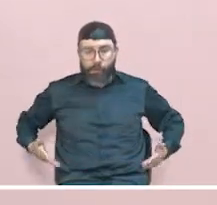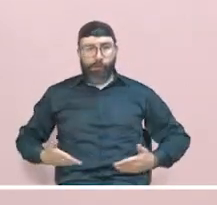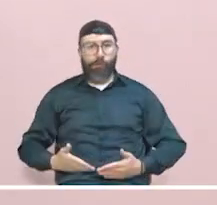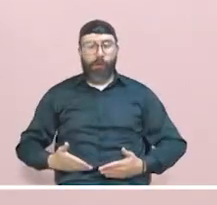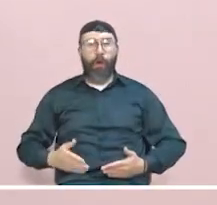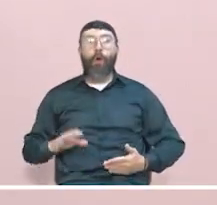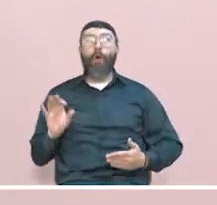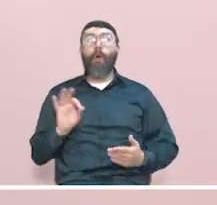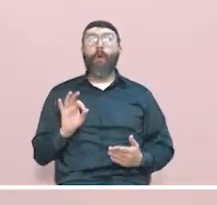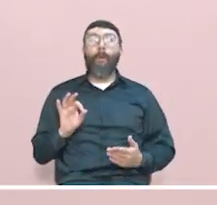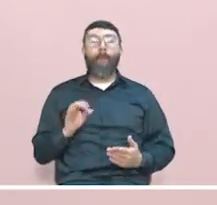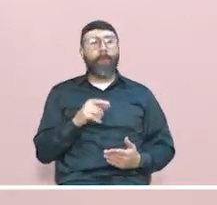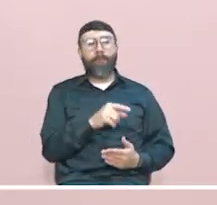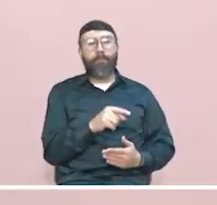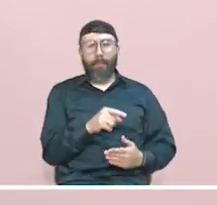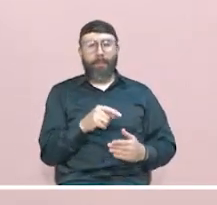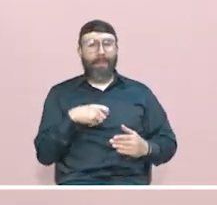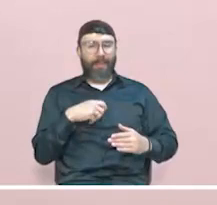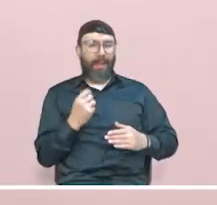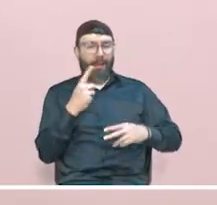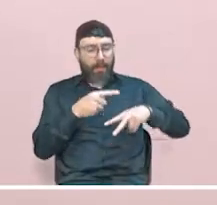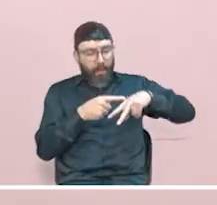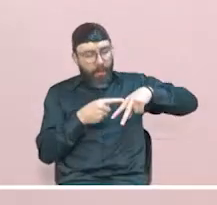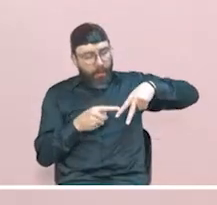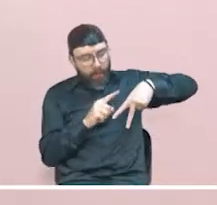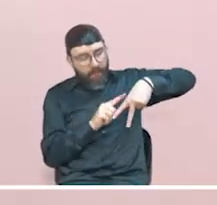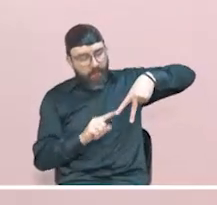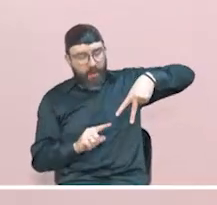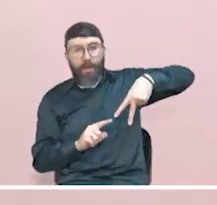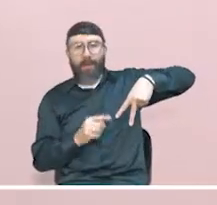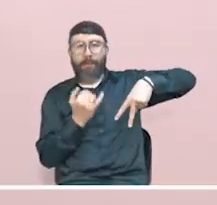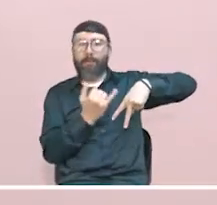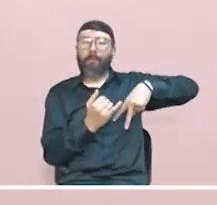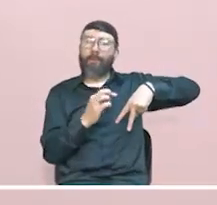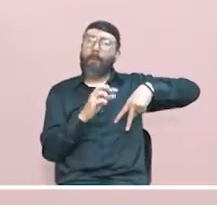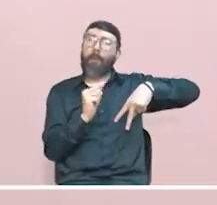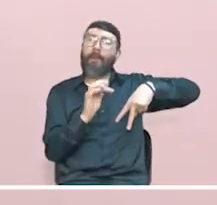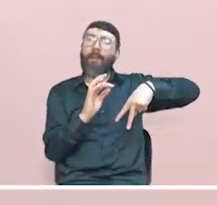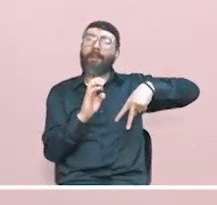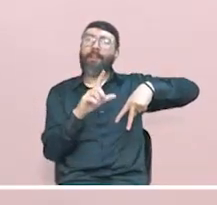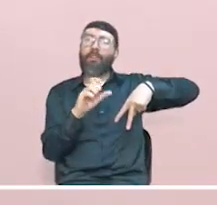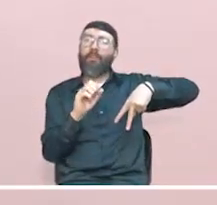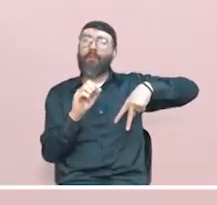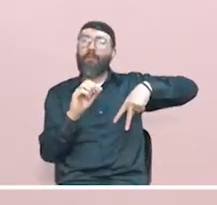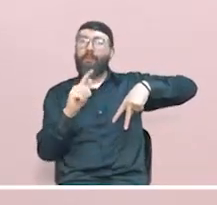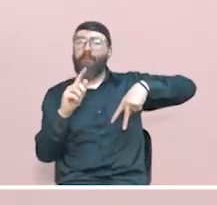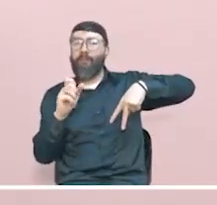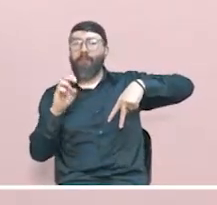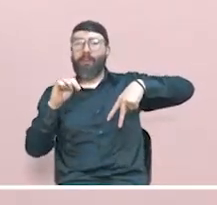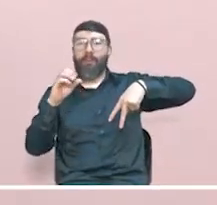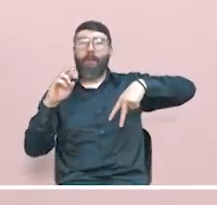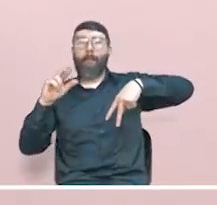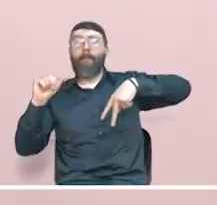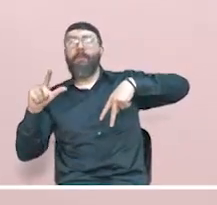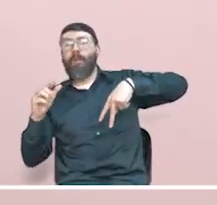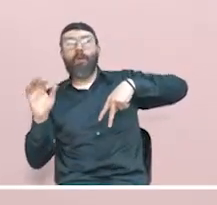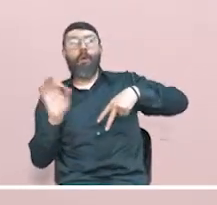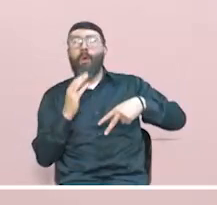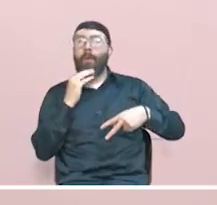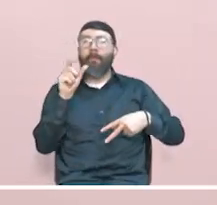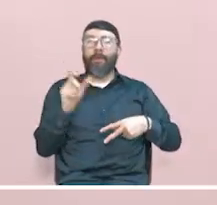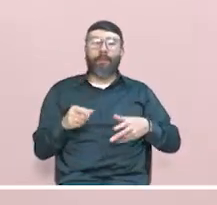desalineación patelofemoral, llámese, digamos, como se llama popularmente, la persona